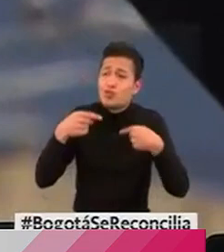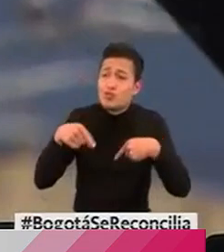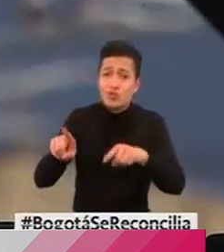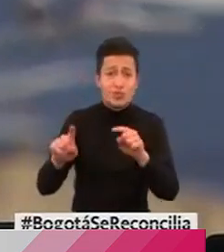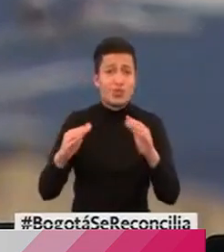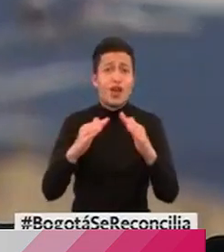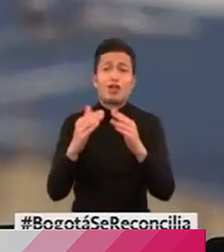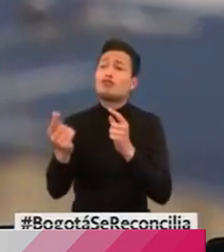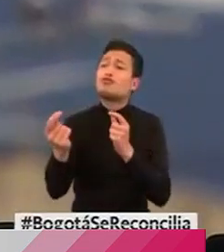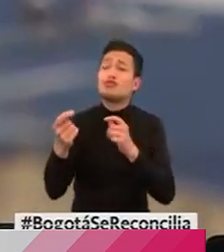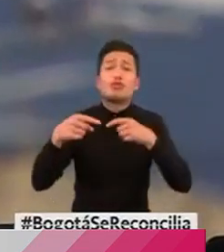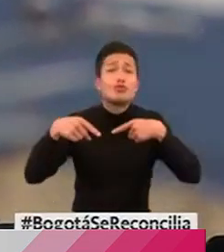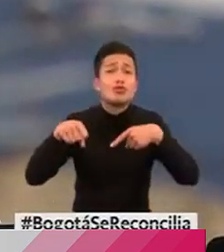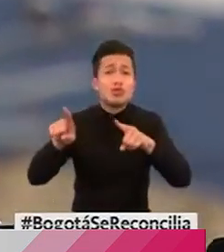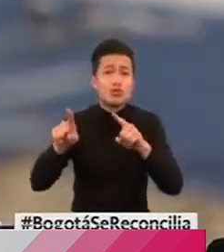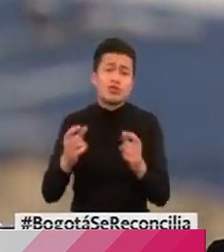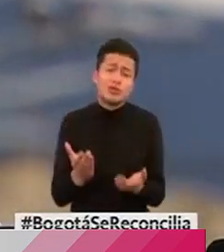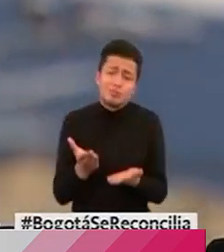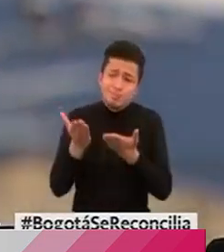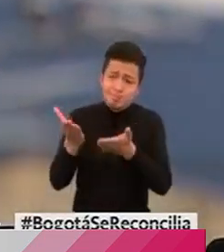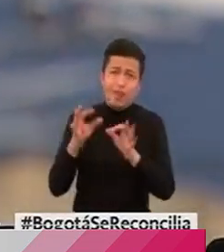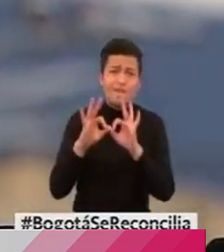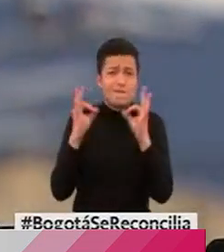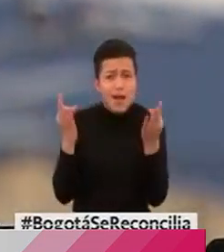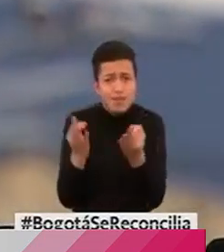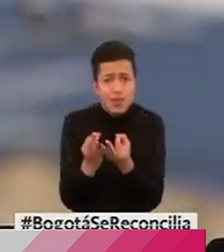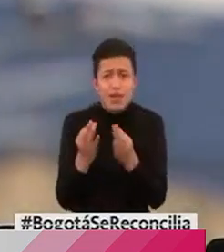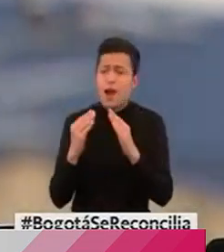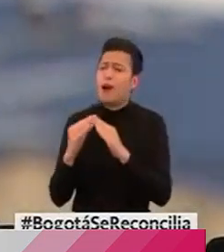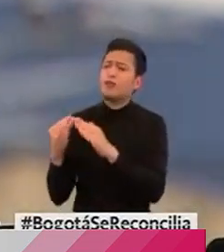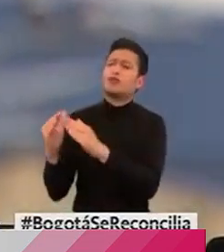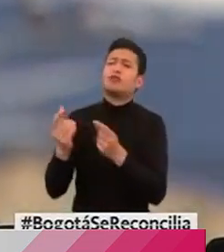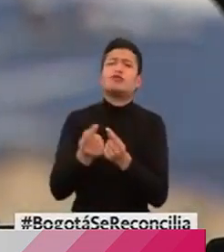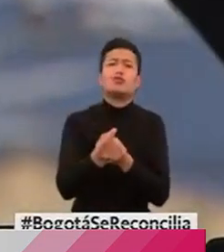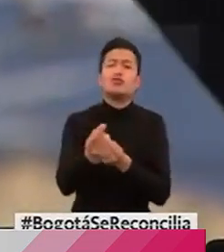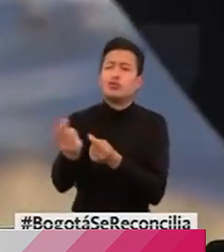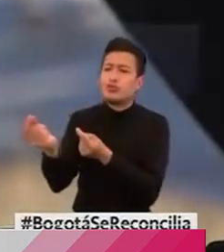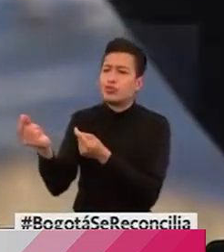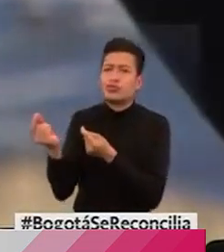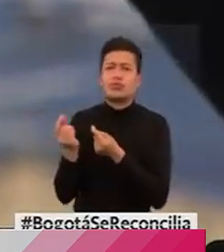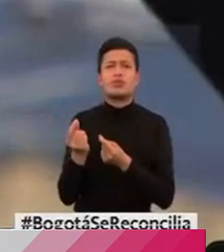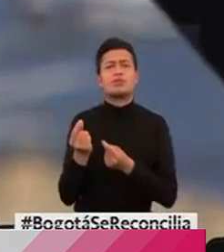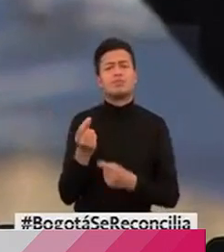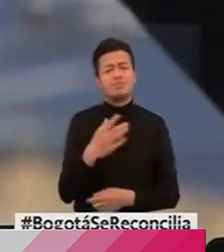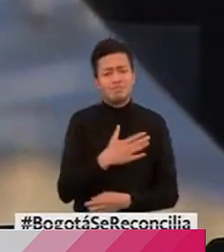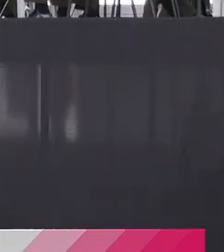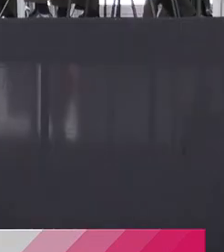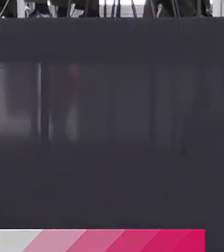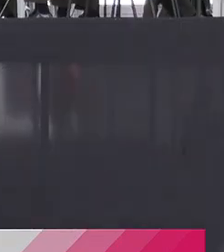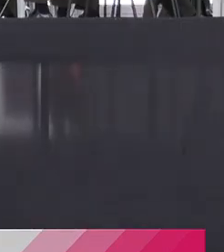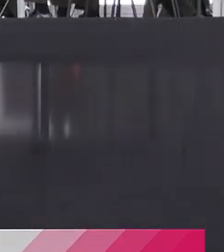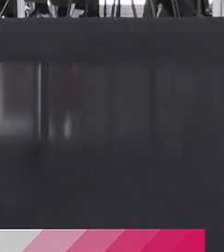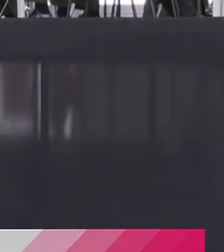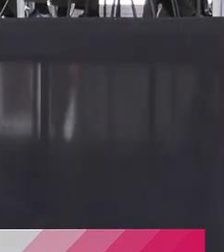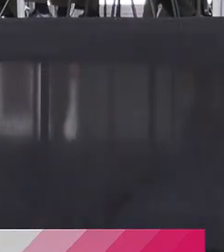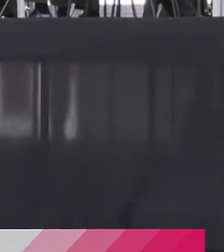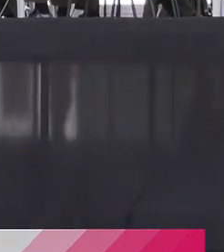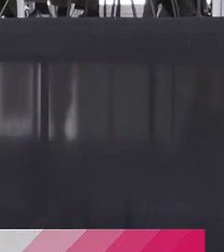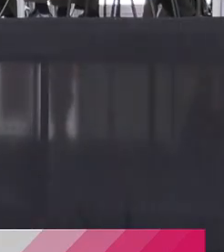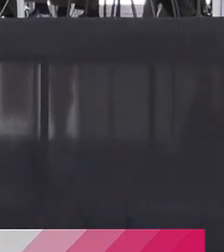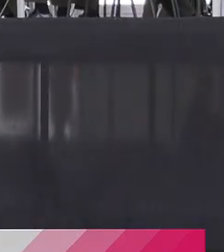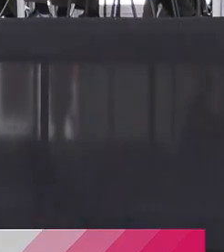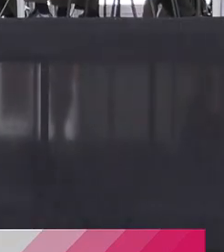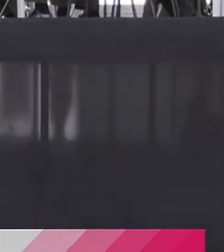Queremos ofrecerle a sus familias, a sus vecinos, a sus amigos, nuestras más sentidas condolencias. En este acto, la